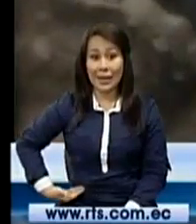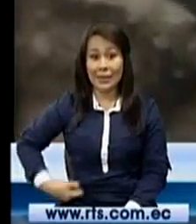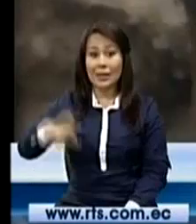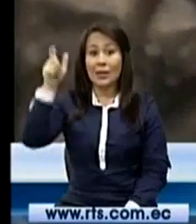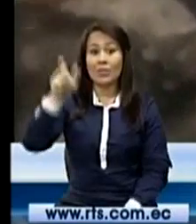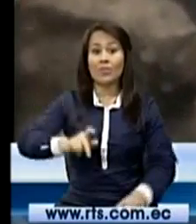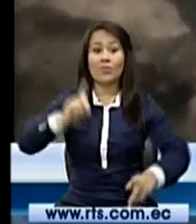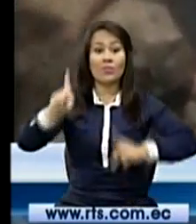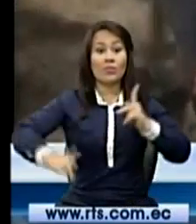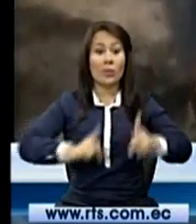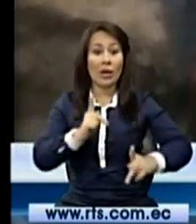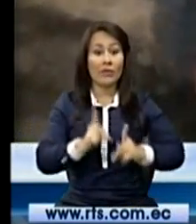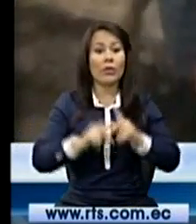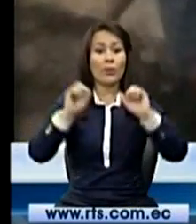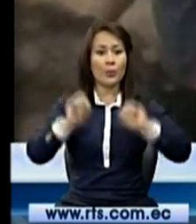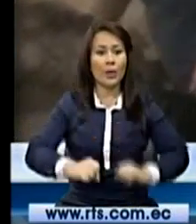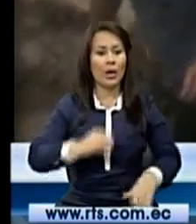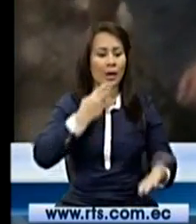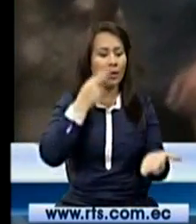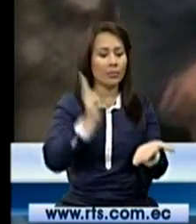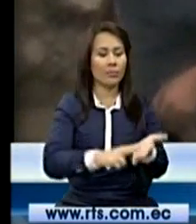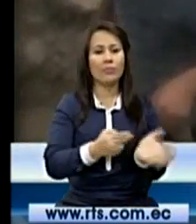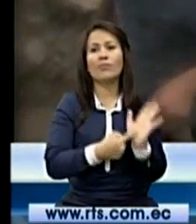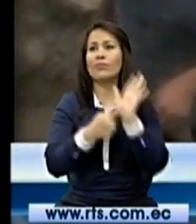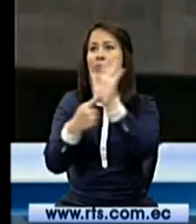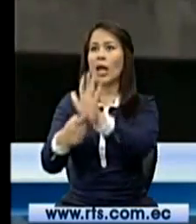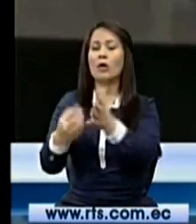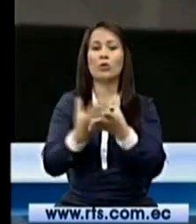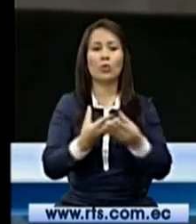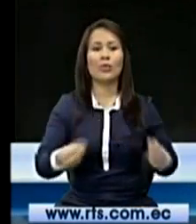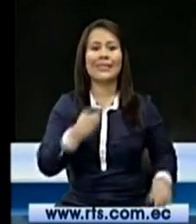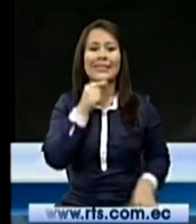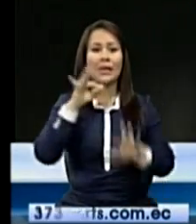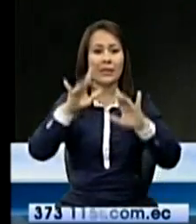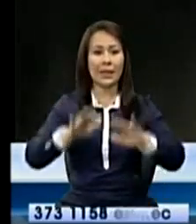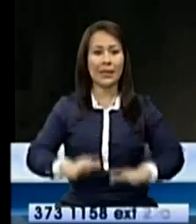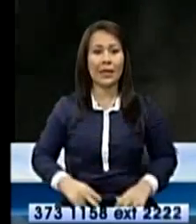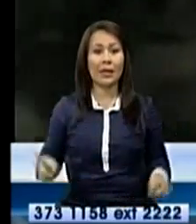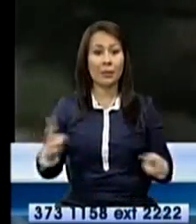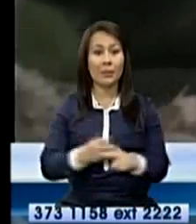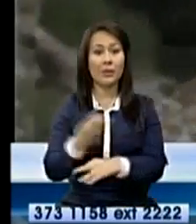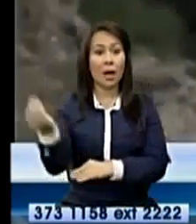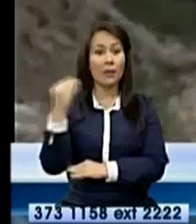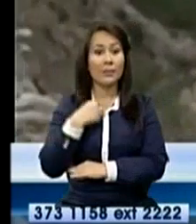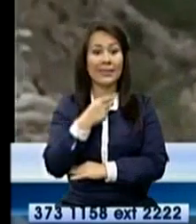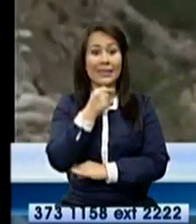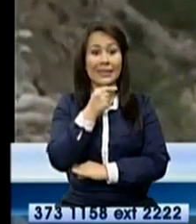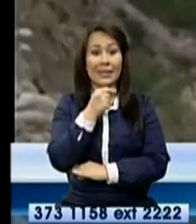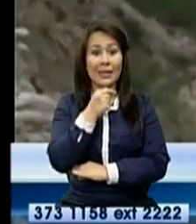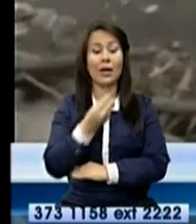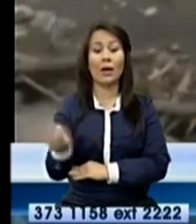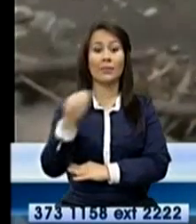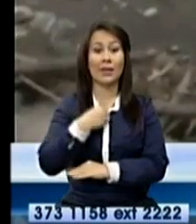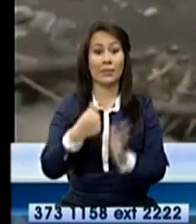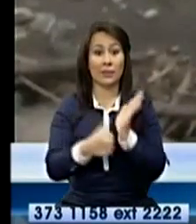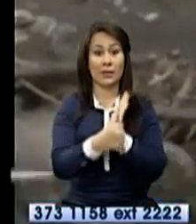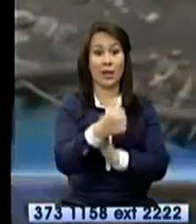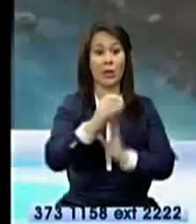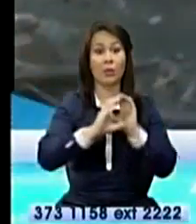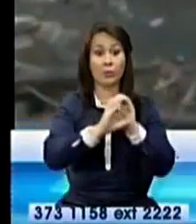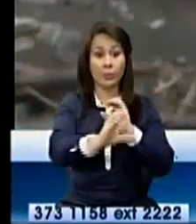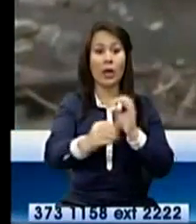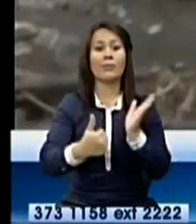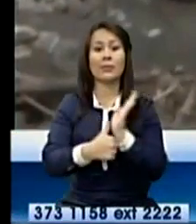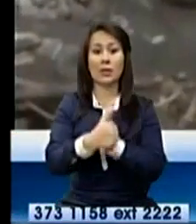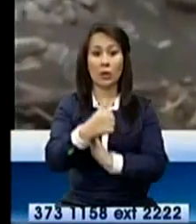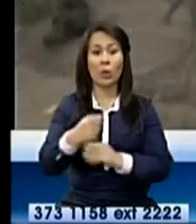que inmediatamente se dé solución al problema y se hagan los estudios. Se ha señalado, según manifiesta moradores, que el Ministerio de Transporte y Obras